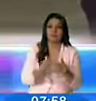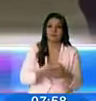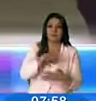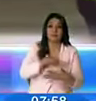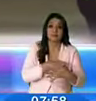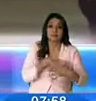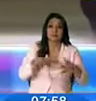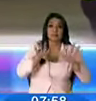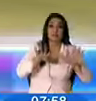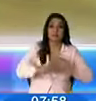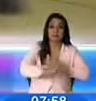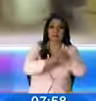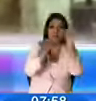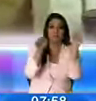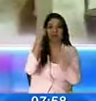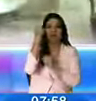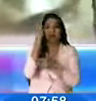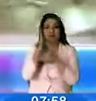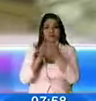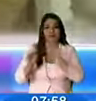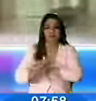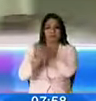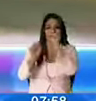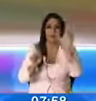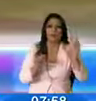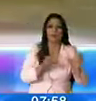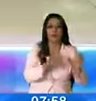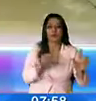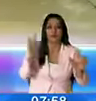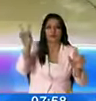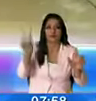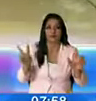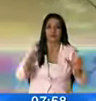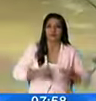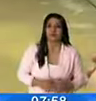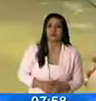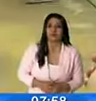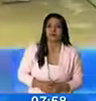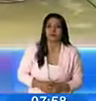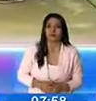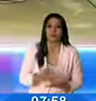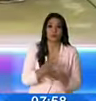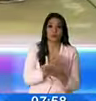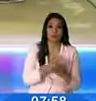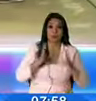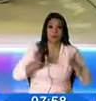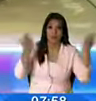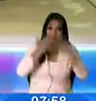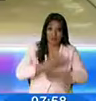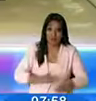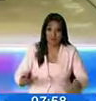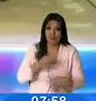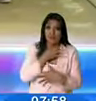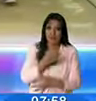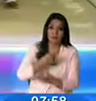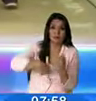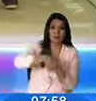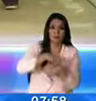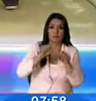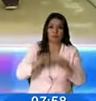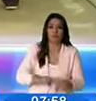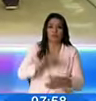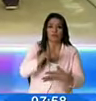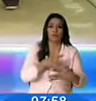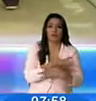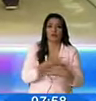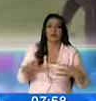de 9 a 11:30 de la mañana, de lunes a viernes. Si terminan el vacacional y les gusta, pues pueden regresar en los